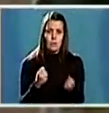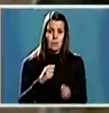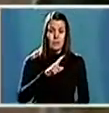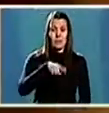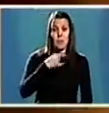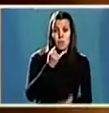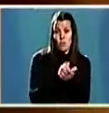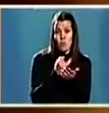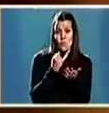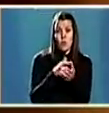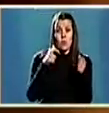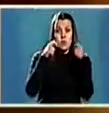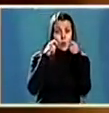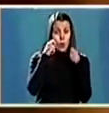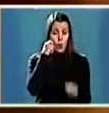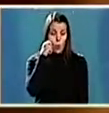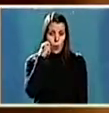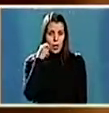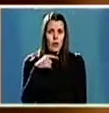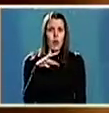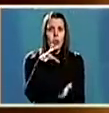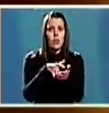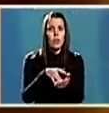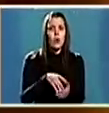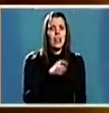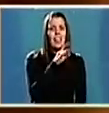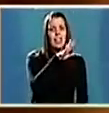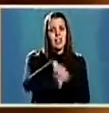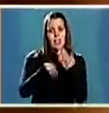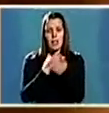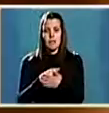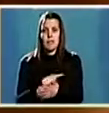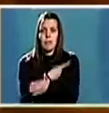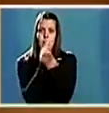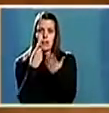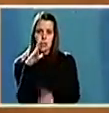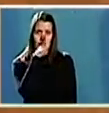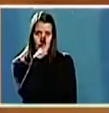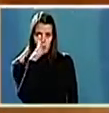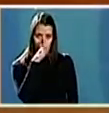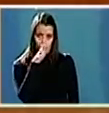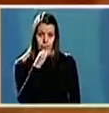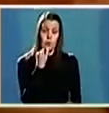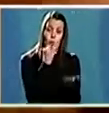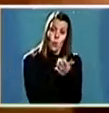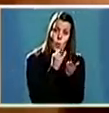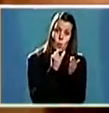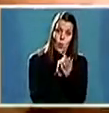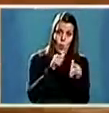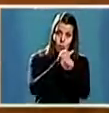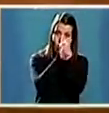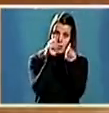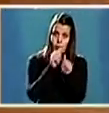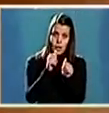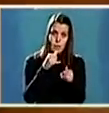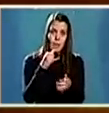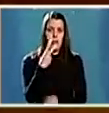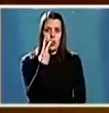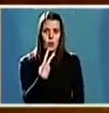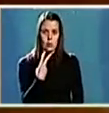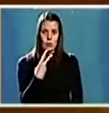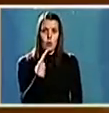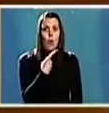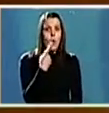un curso sobre construción de complementos que se desenvolverá do 15 ao 26 de febreiro. No apartado de cerámica, 2 actividades, unha delas de